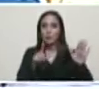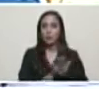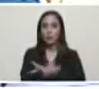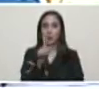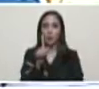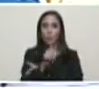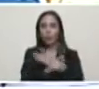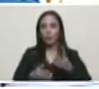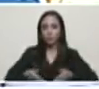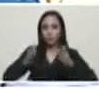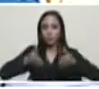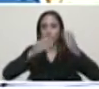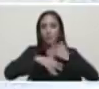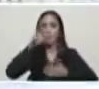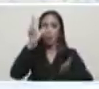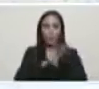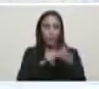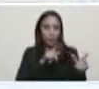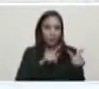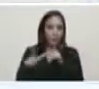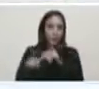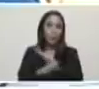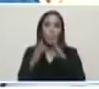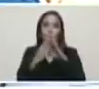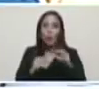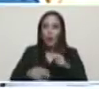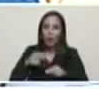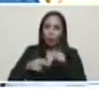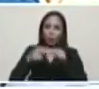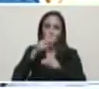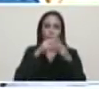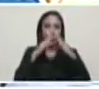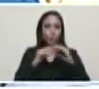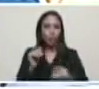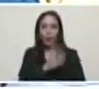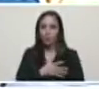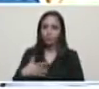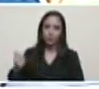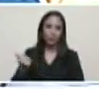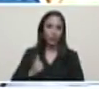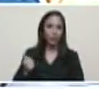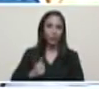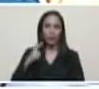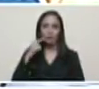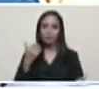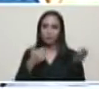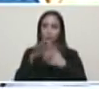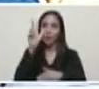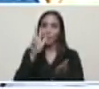viviendas aprobado para todas las obras urbanísticas y de